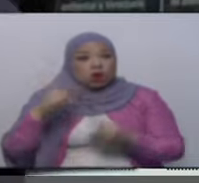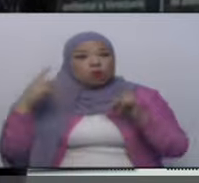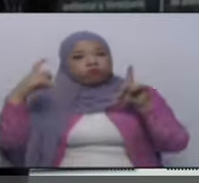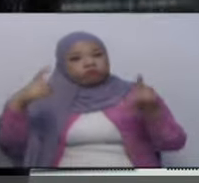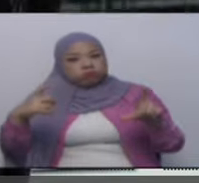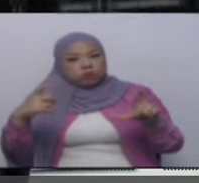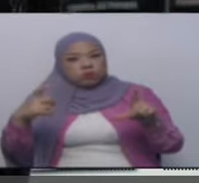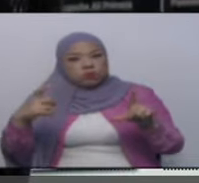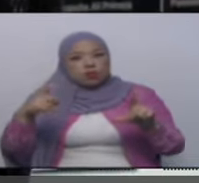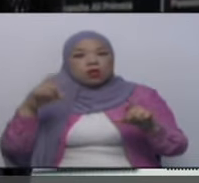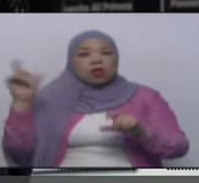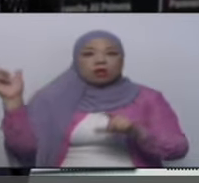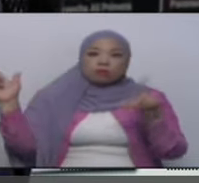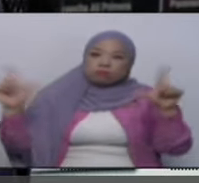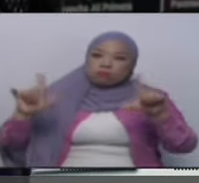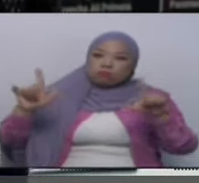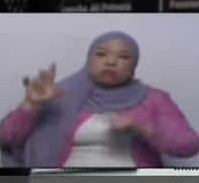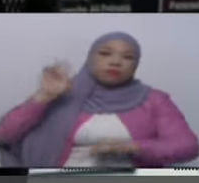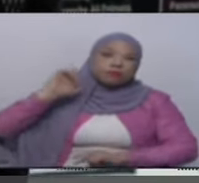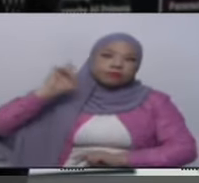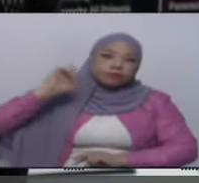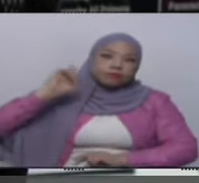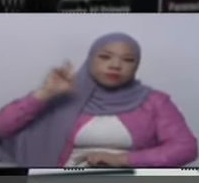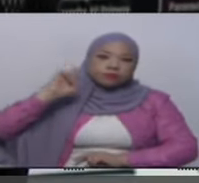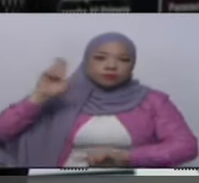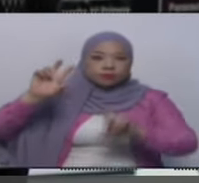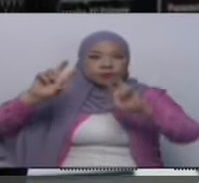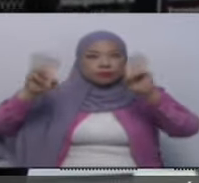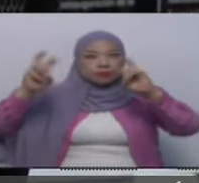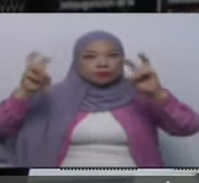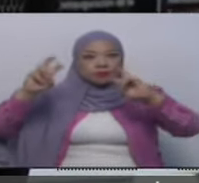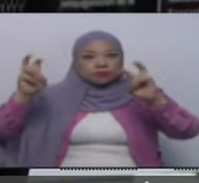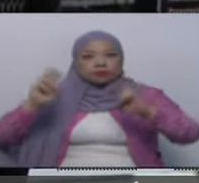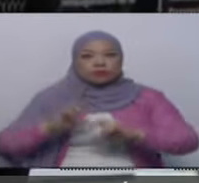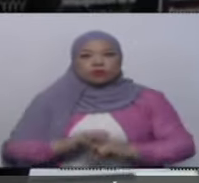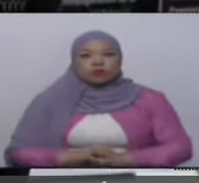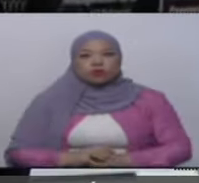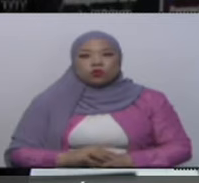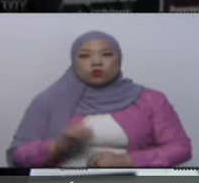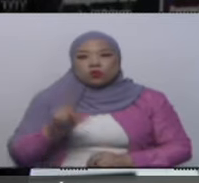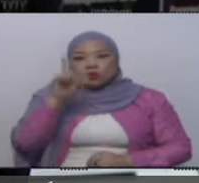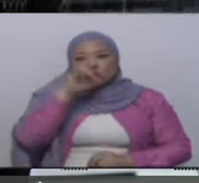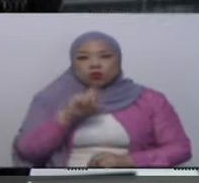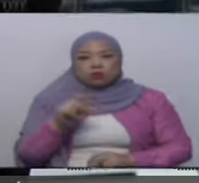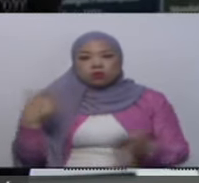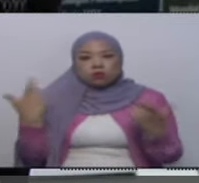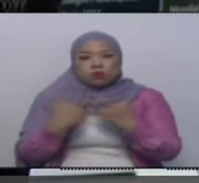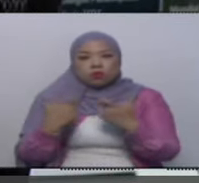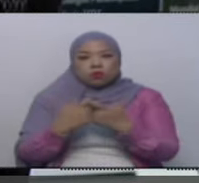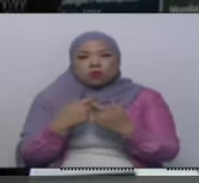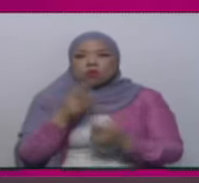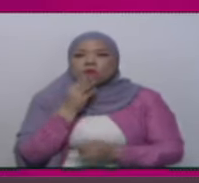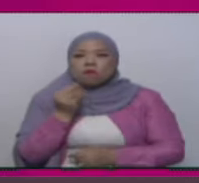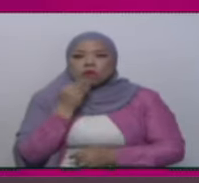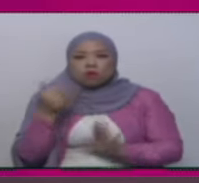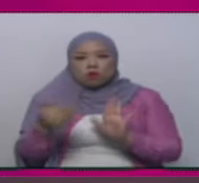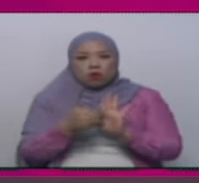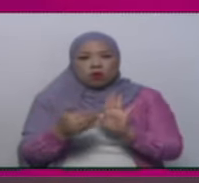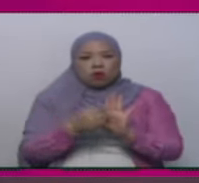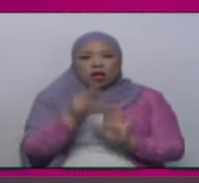haya medios de comunicación que titulen un año de la guerra de Israel contra